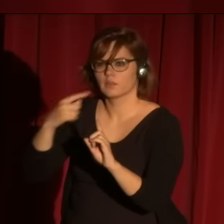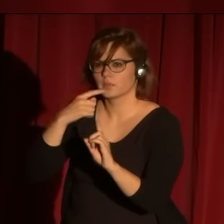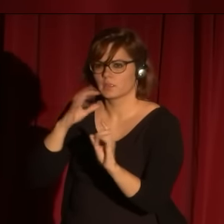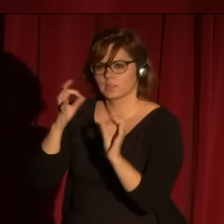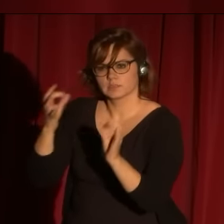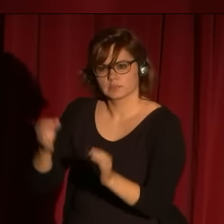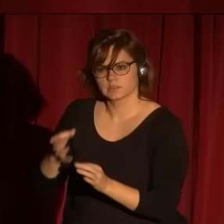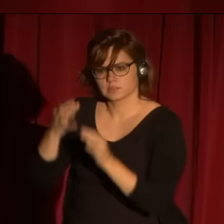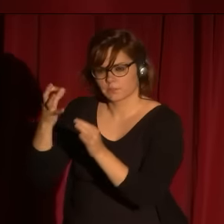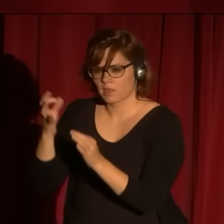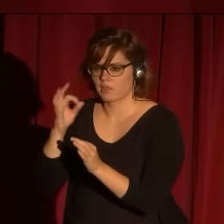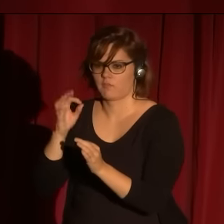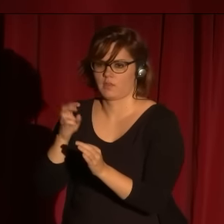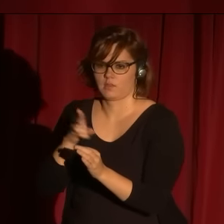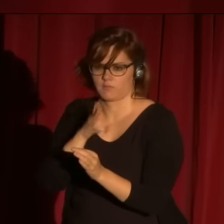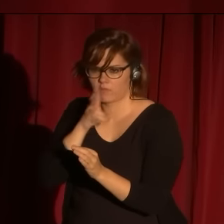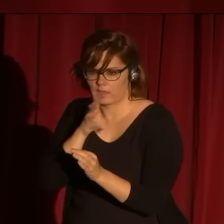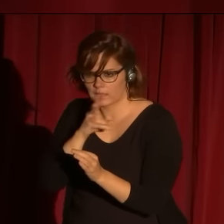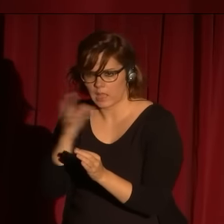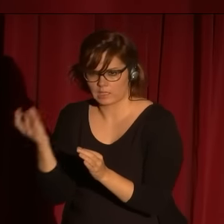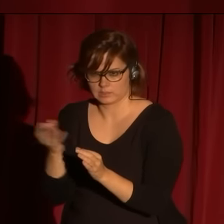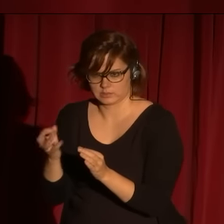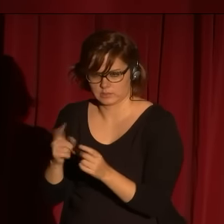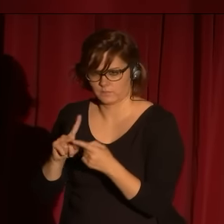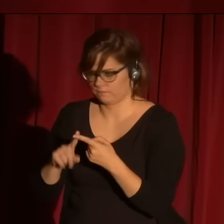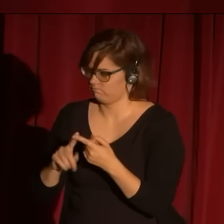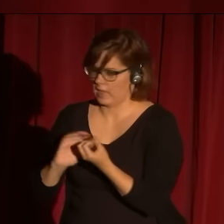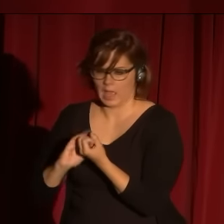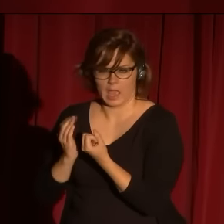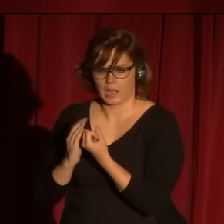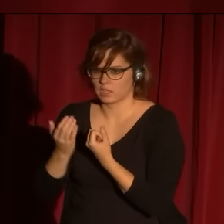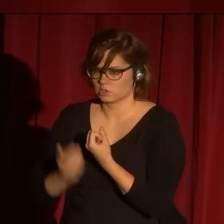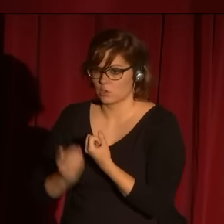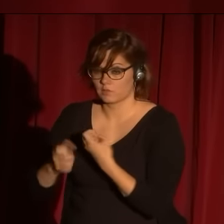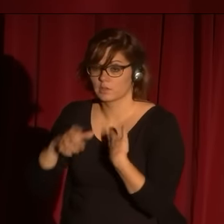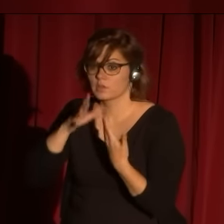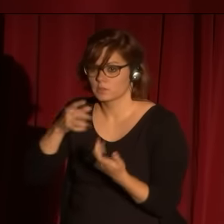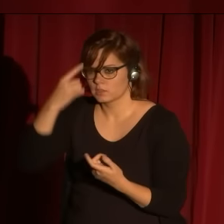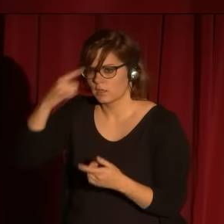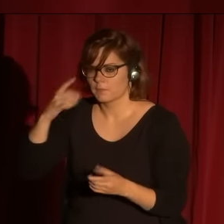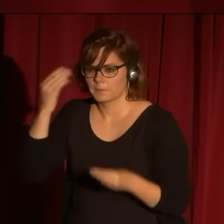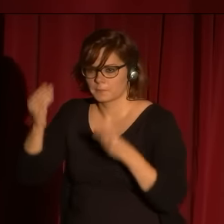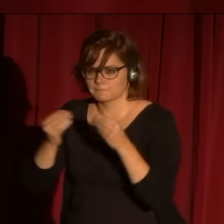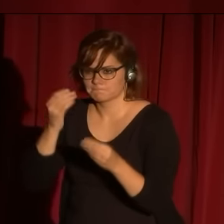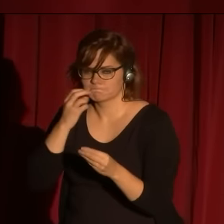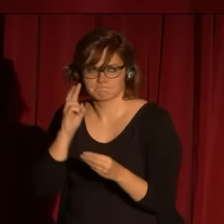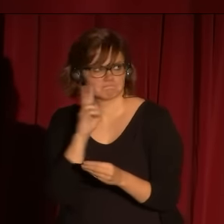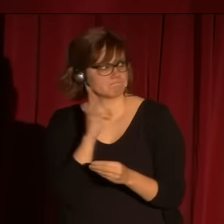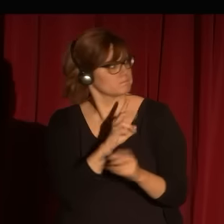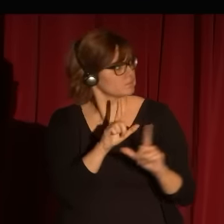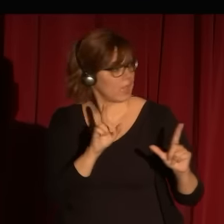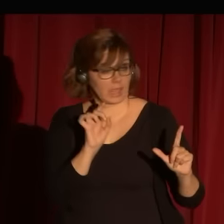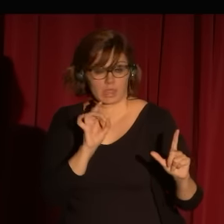haber siempre entre los vegetales que debe haber siempre en una cocina está la alcachofa y por lo tanto lo que debemos pensar al ver cuadros como